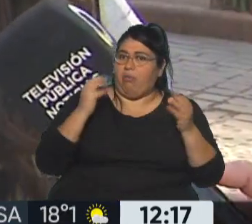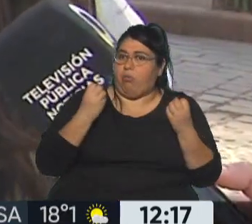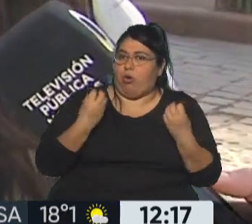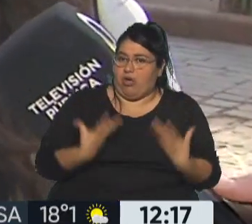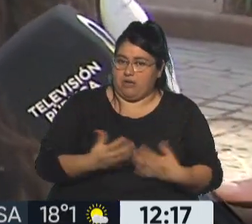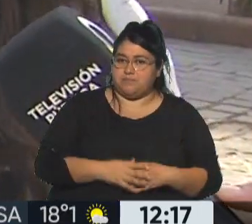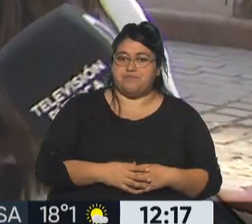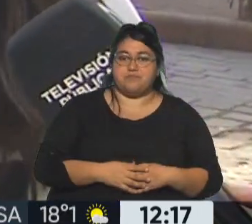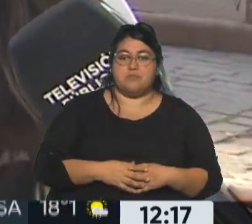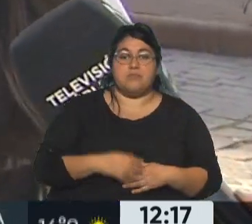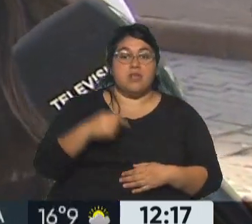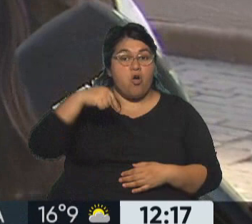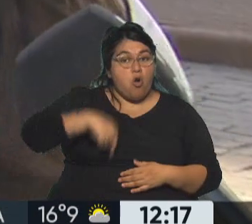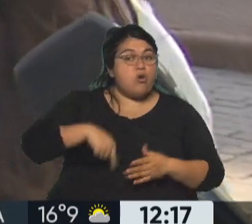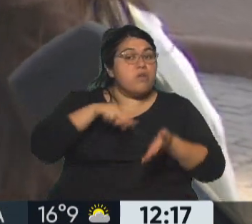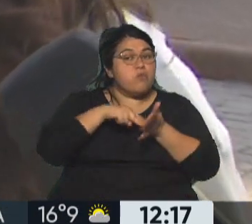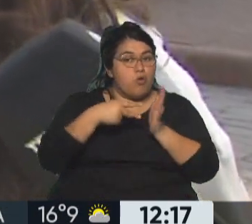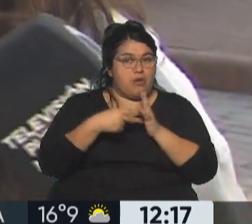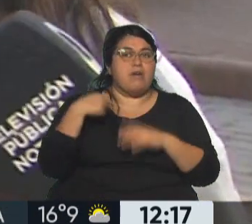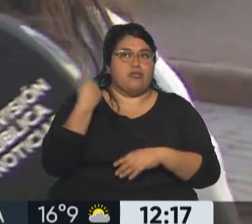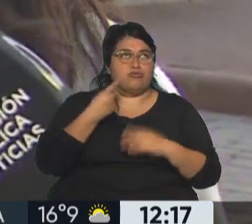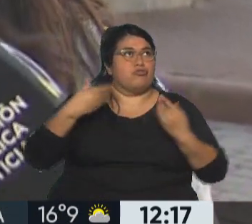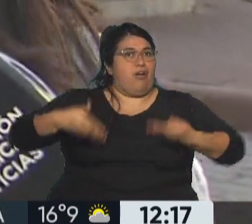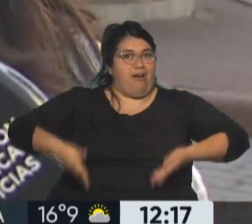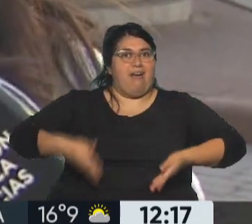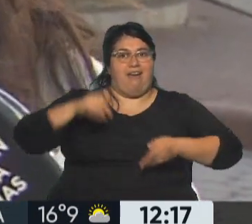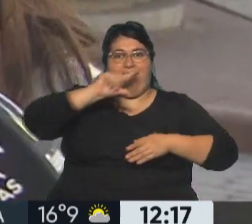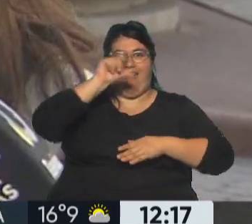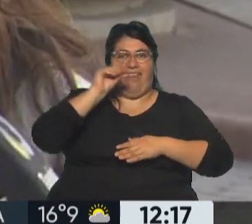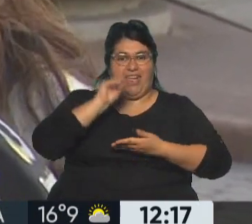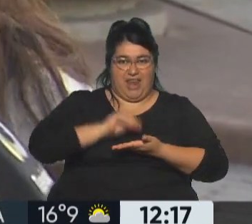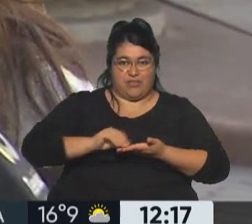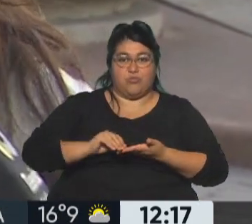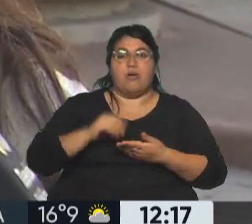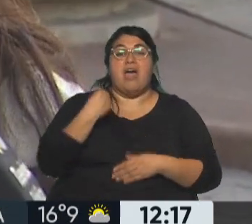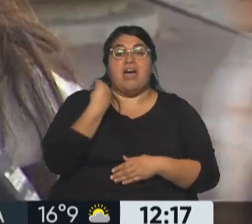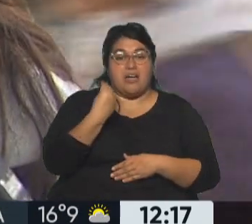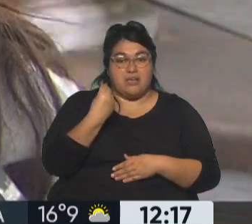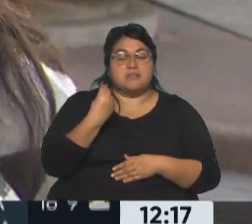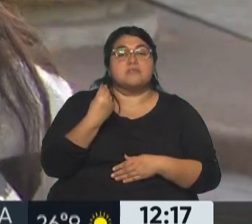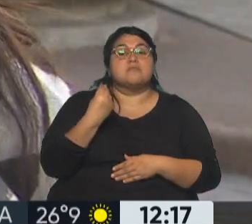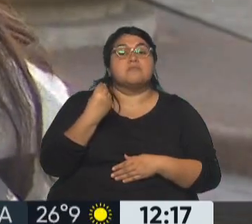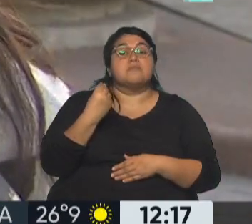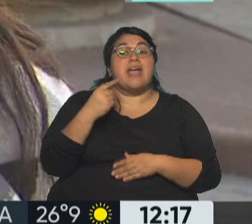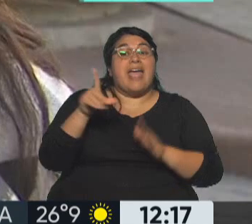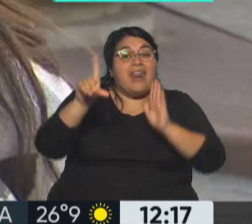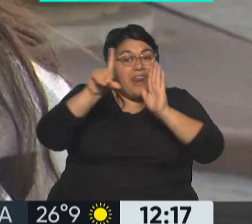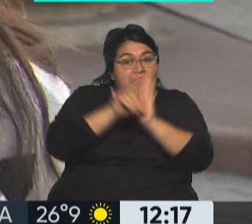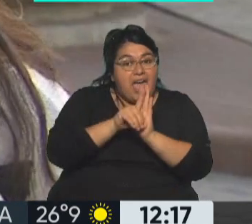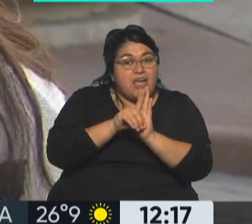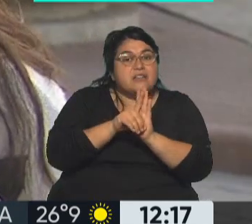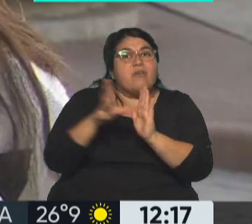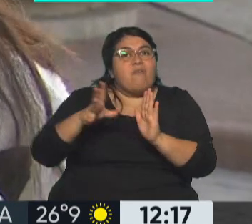el problema que tenemos hoy, por eso estamos en la legislatura, es que la legislatura le debe al funcionamiento de la ley la composición,